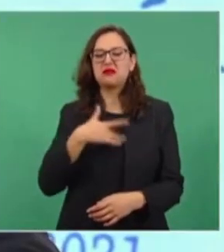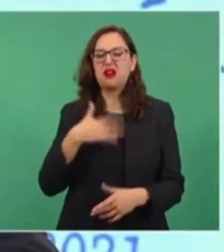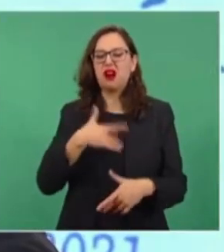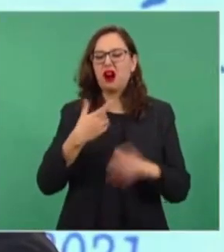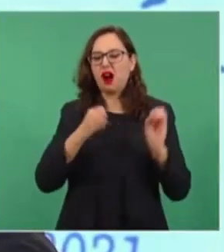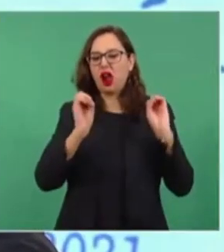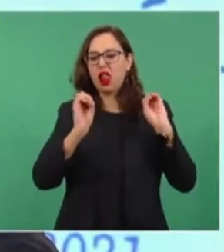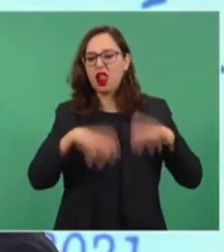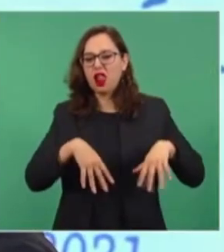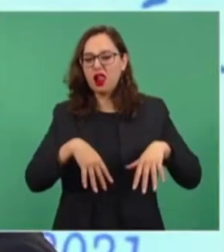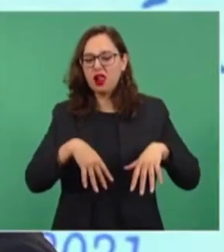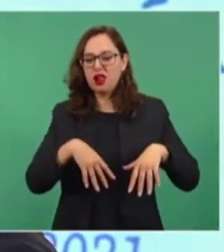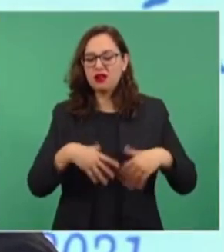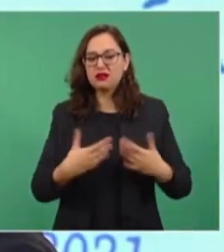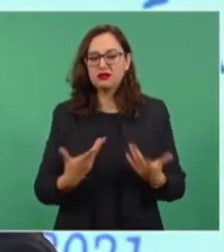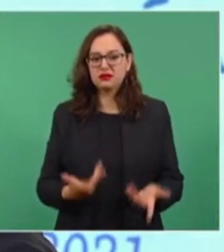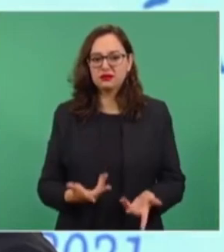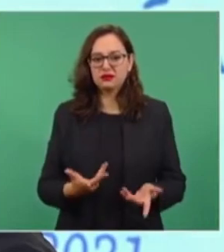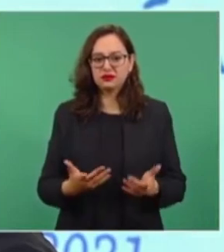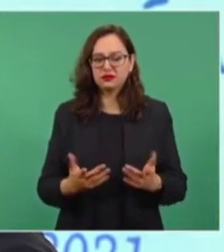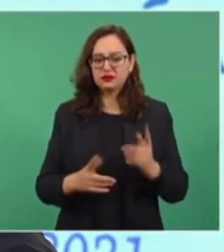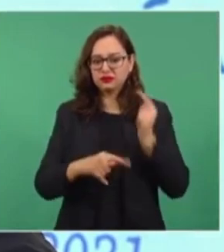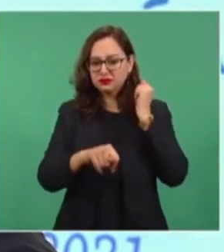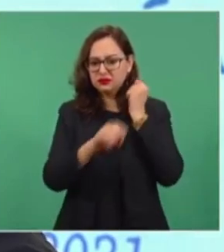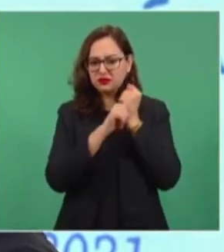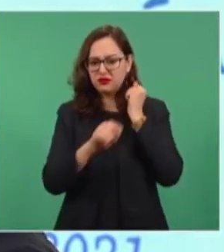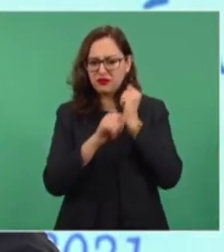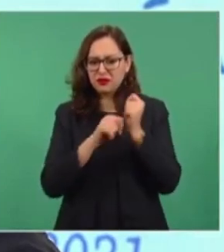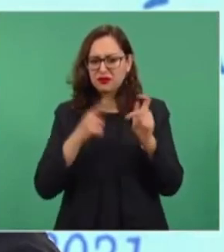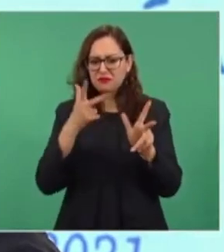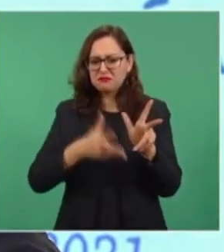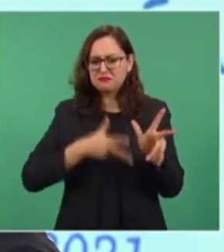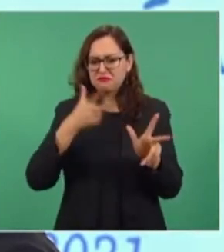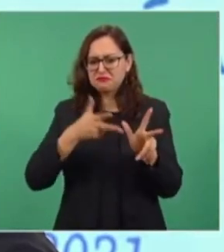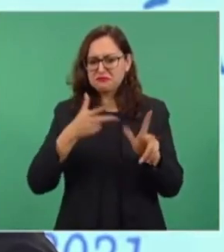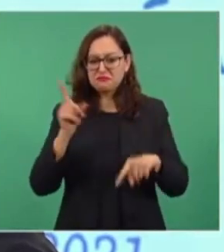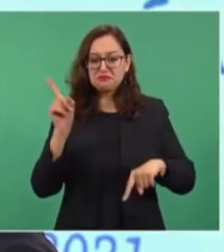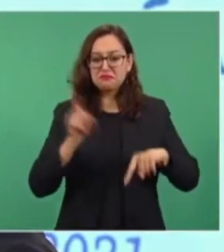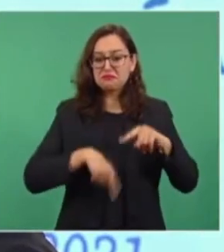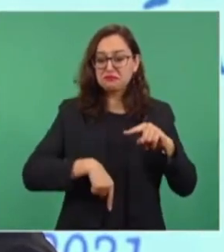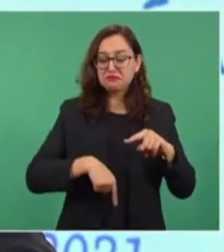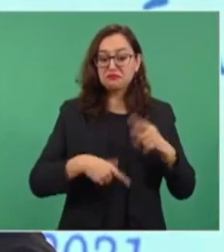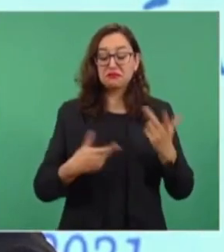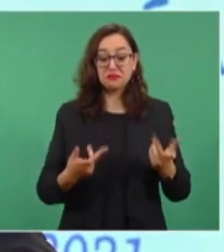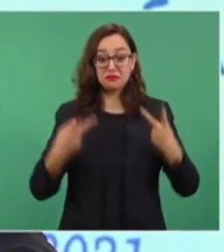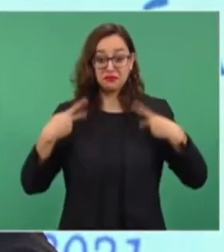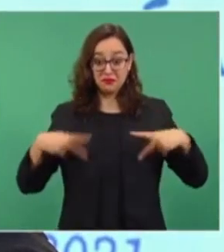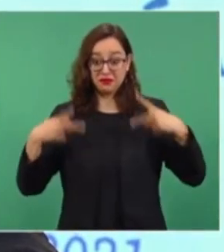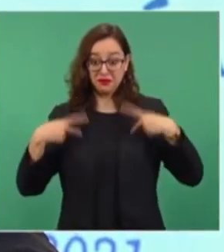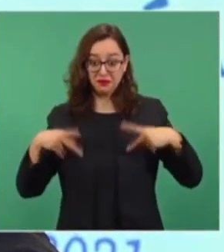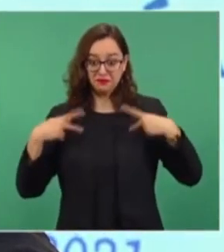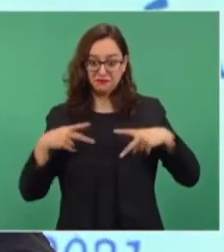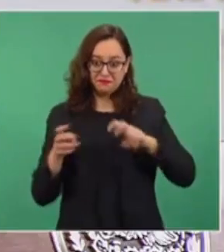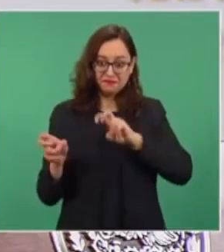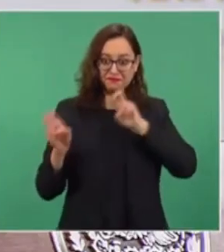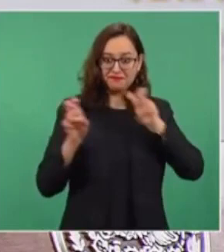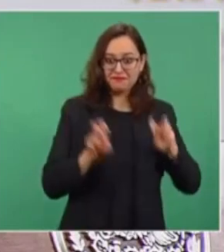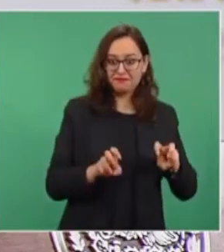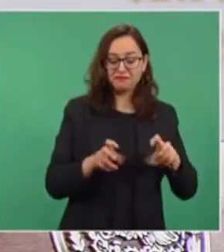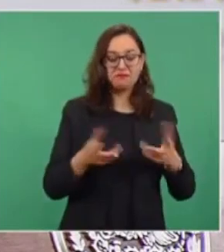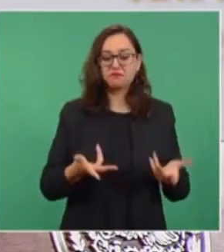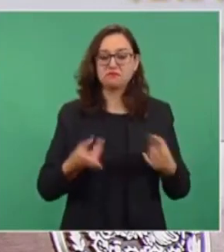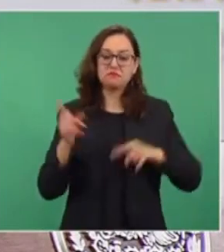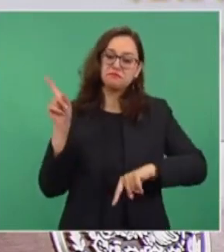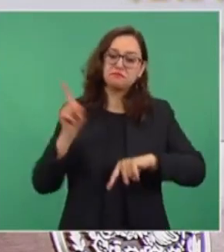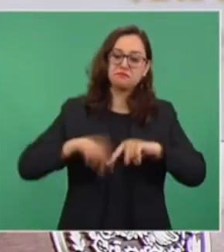abandonar este tipo de transporte, sobre todo para pasajeros, y ya sabemos que en